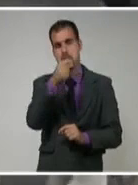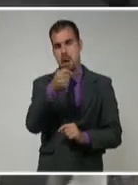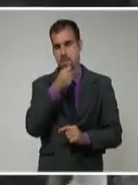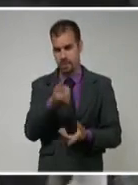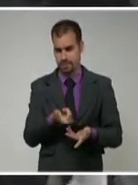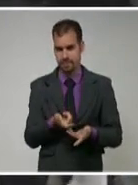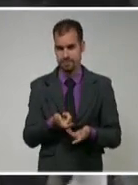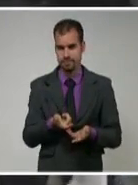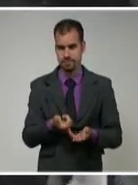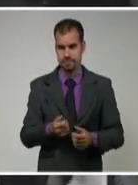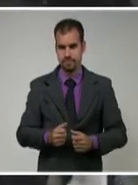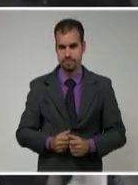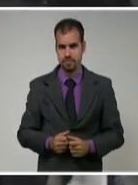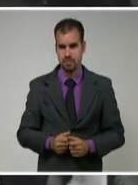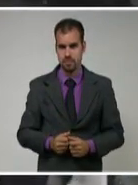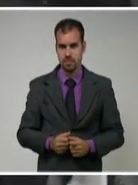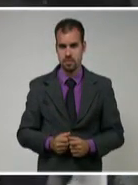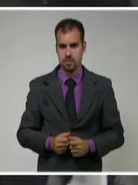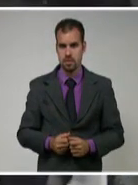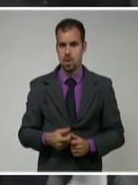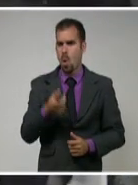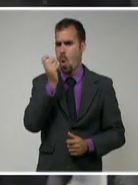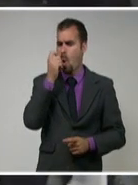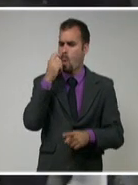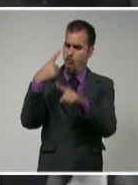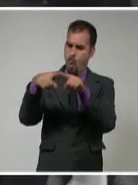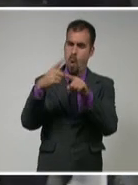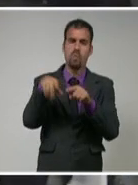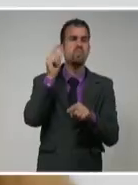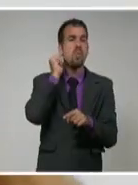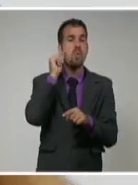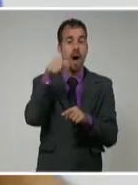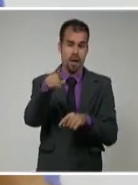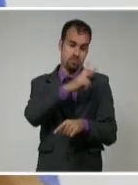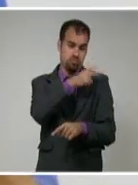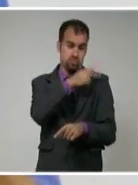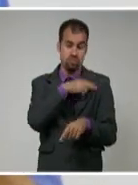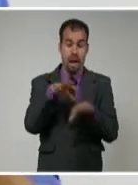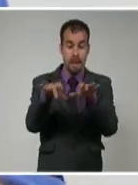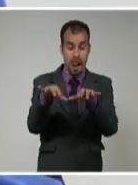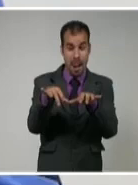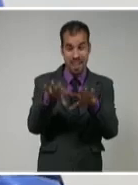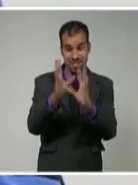Cabrera le ha dado a Esther Ayala, que era la jefa de redacción de la revista mía,